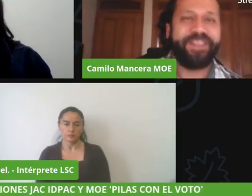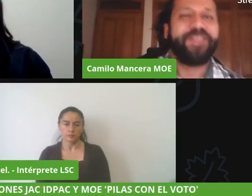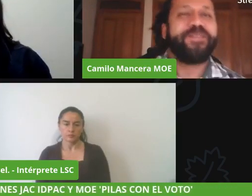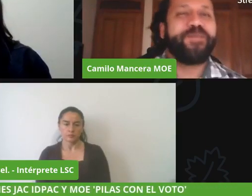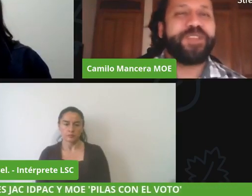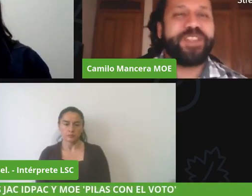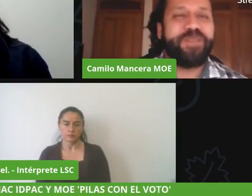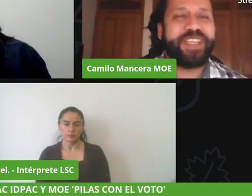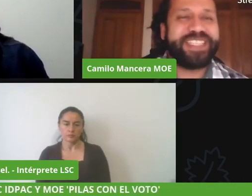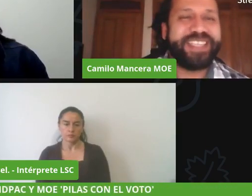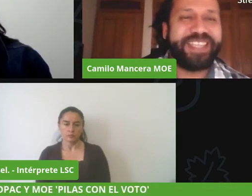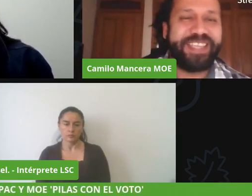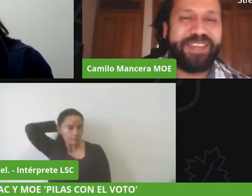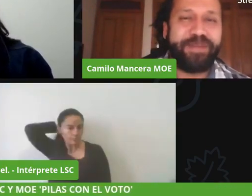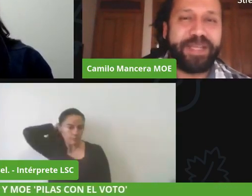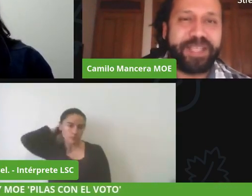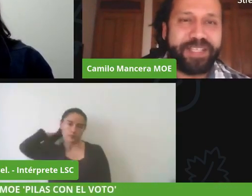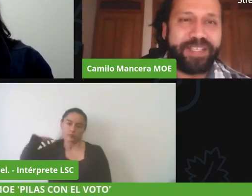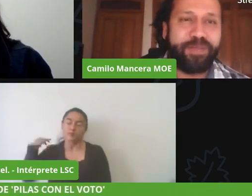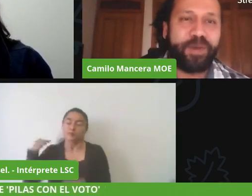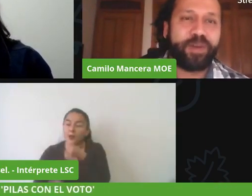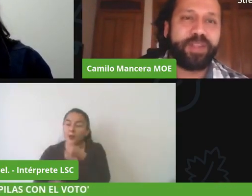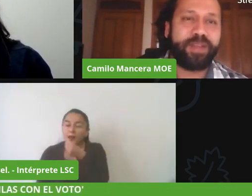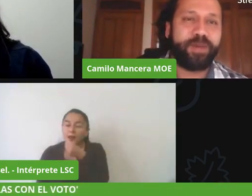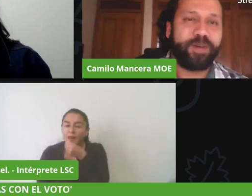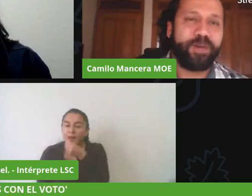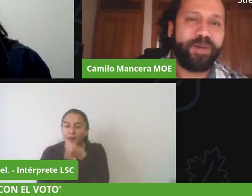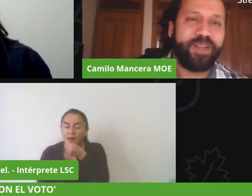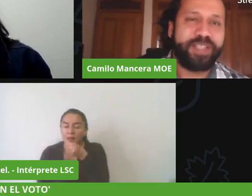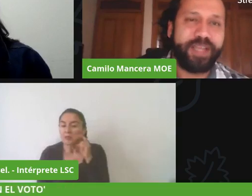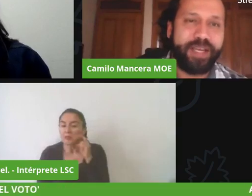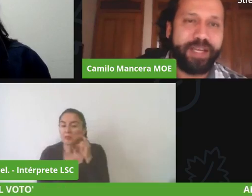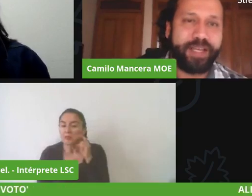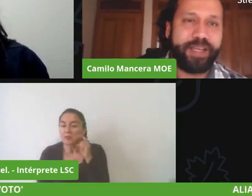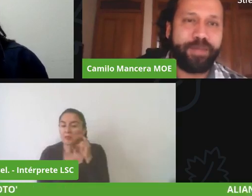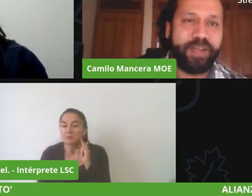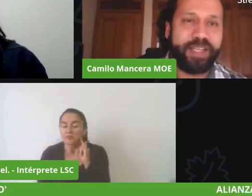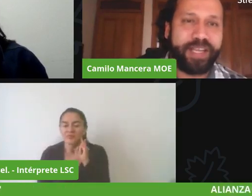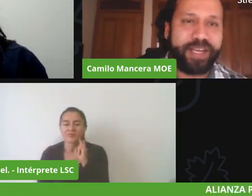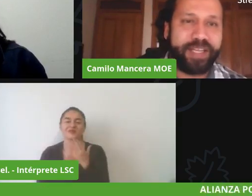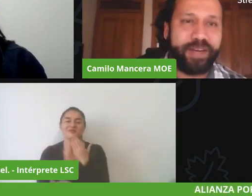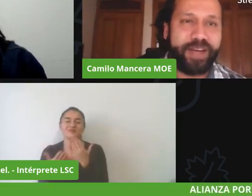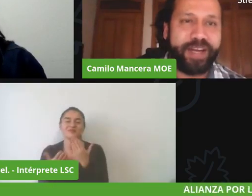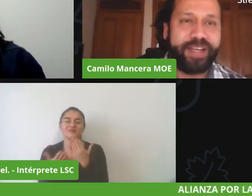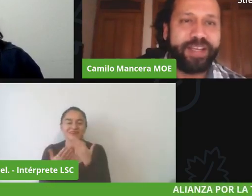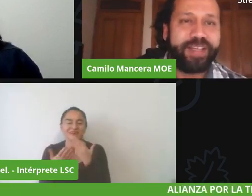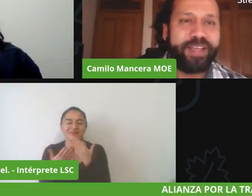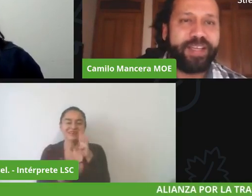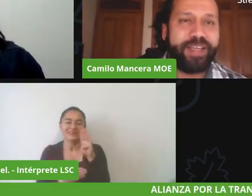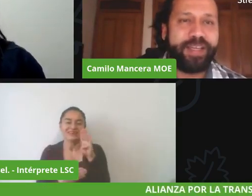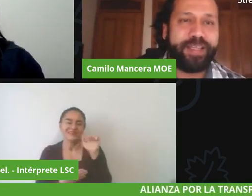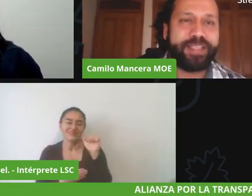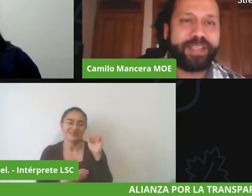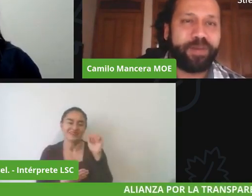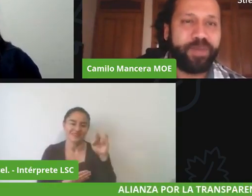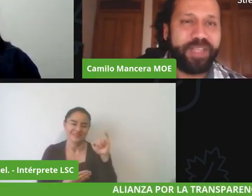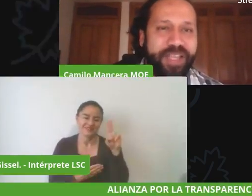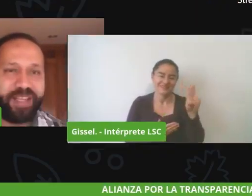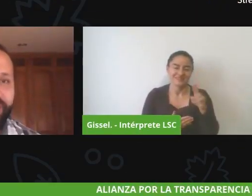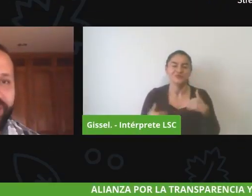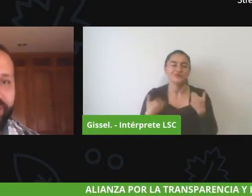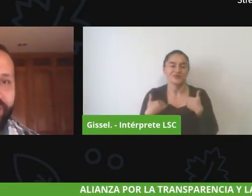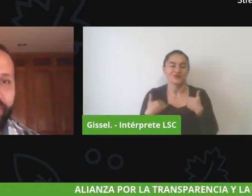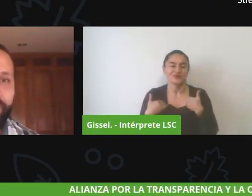muchísimas gracias a ti beatriz y muy contento como lo desea alejandra de poder entrar a trabajar en esta